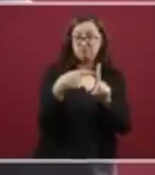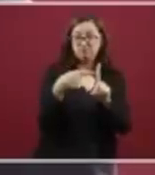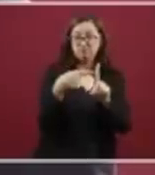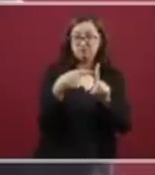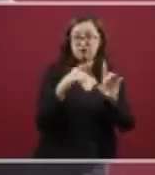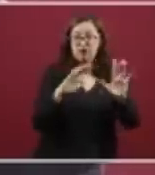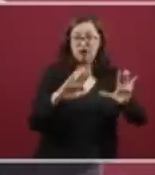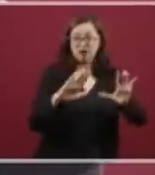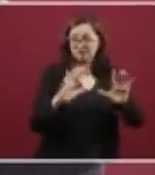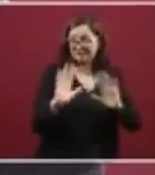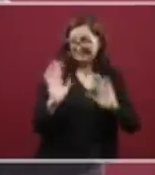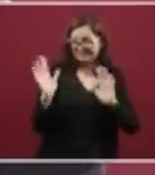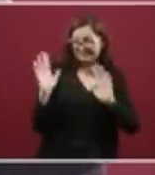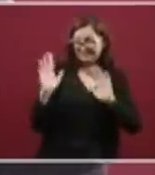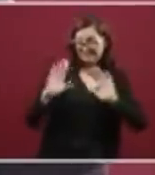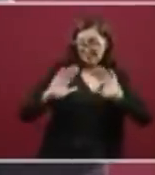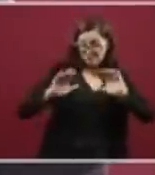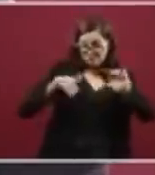asesinó